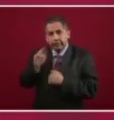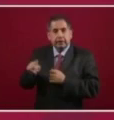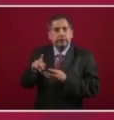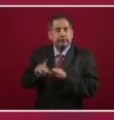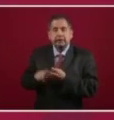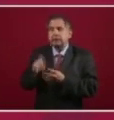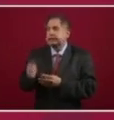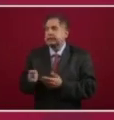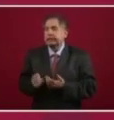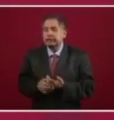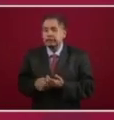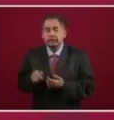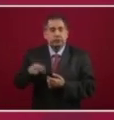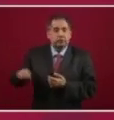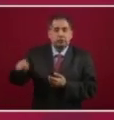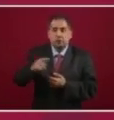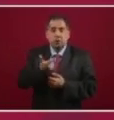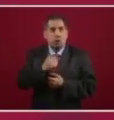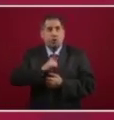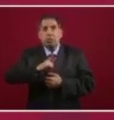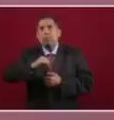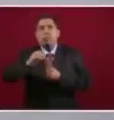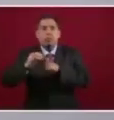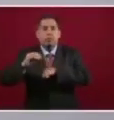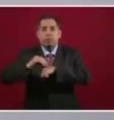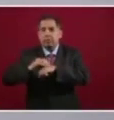de que no hay inflación